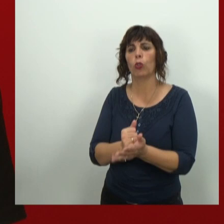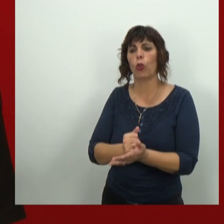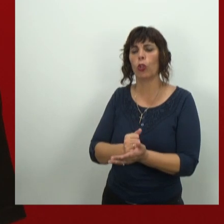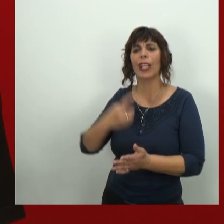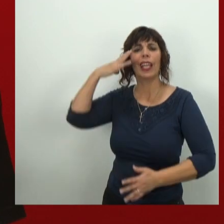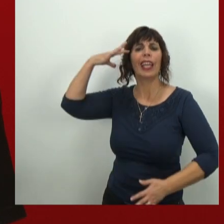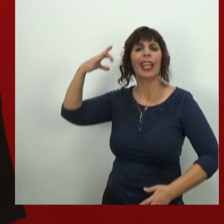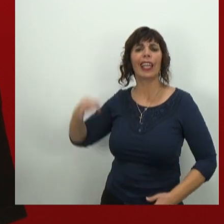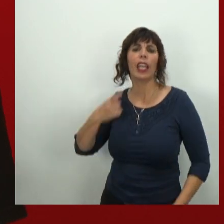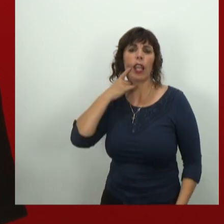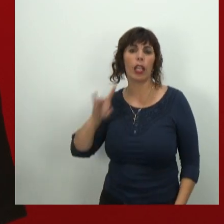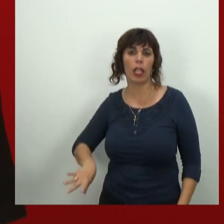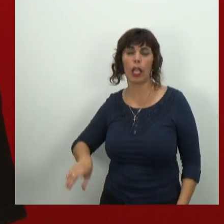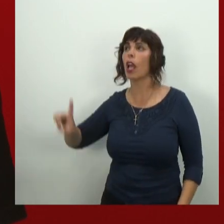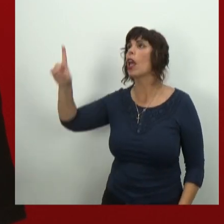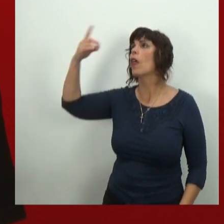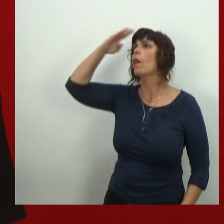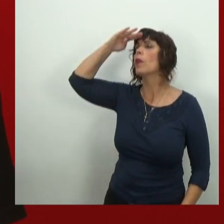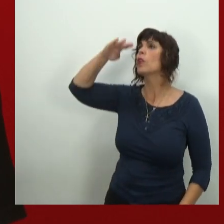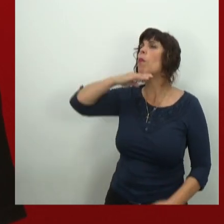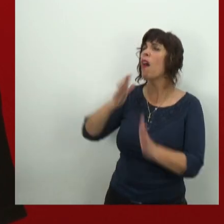Padre, el eterno Dios,